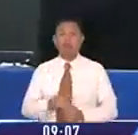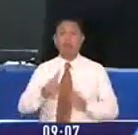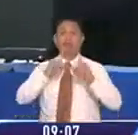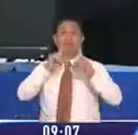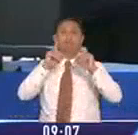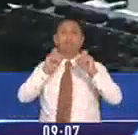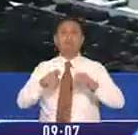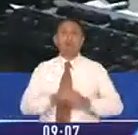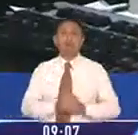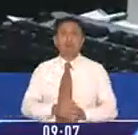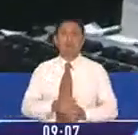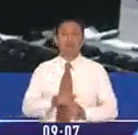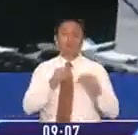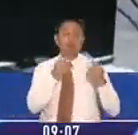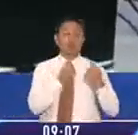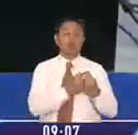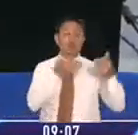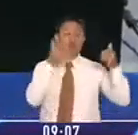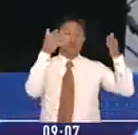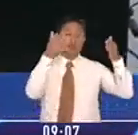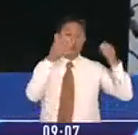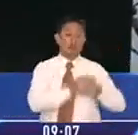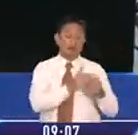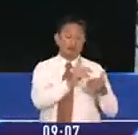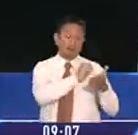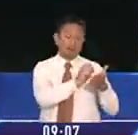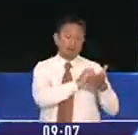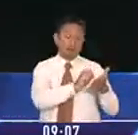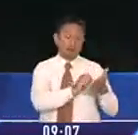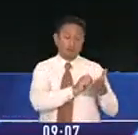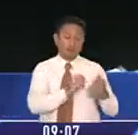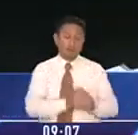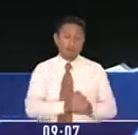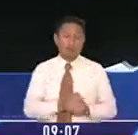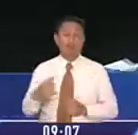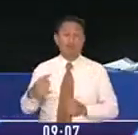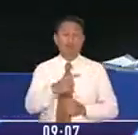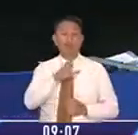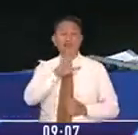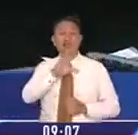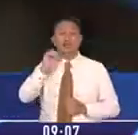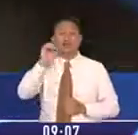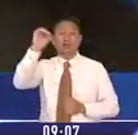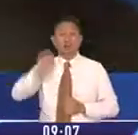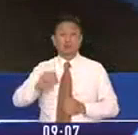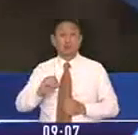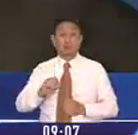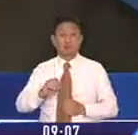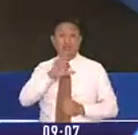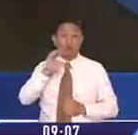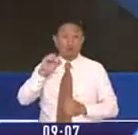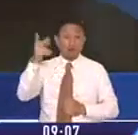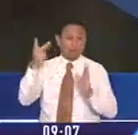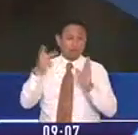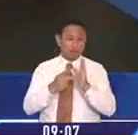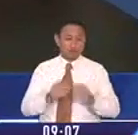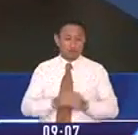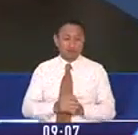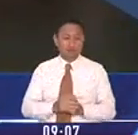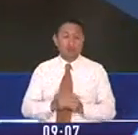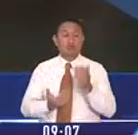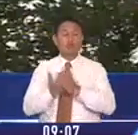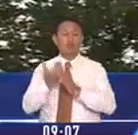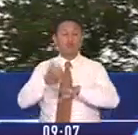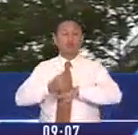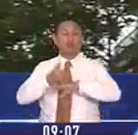fueron elaboradas por un grupo de catedráticos y que la evaluación será sobre 50 puntos. El proceso de designación del nuevo